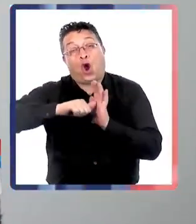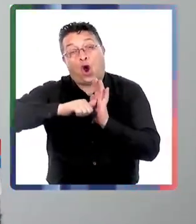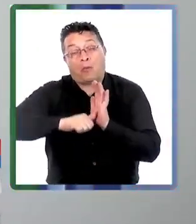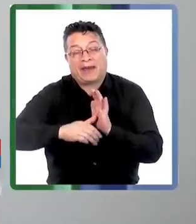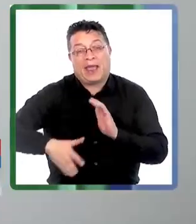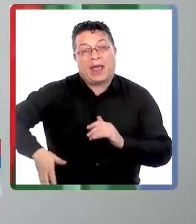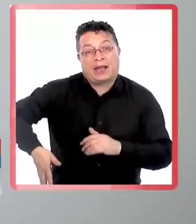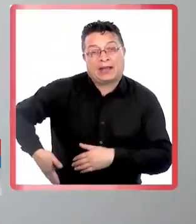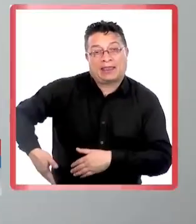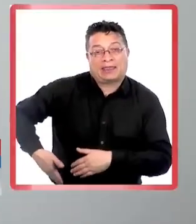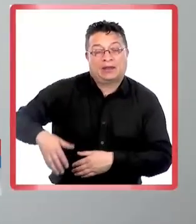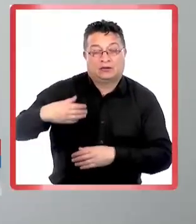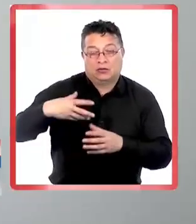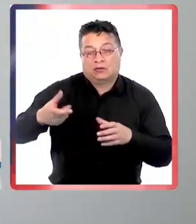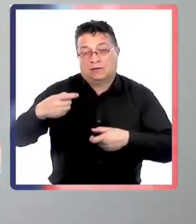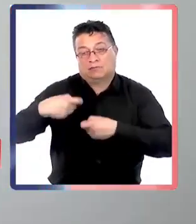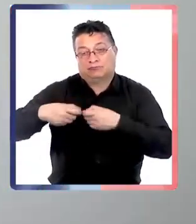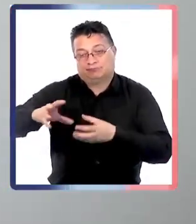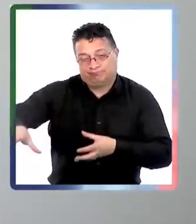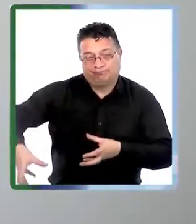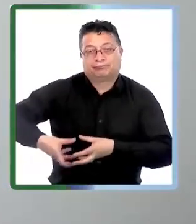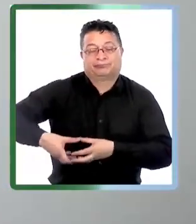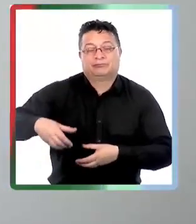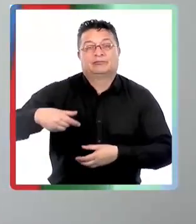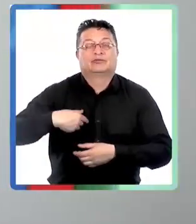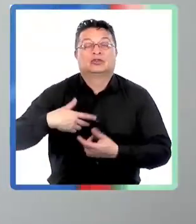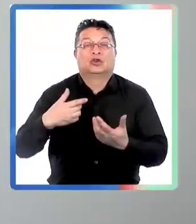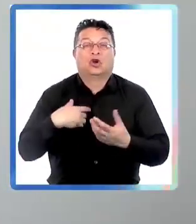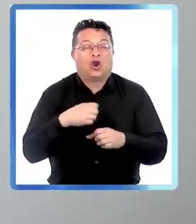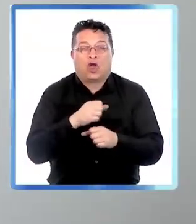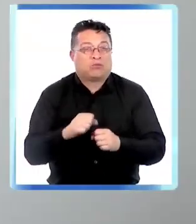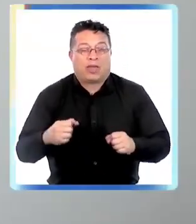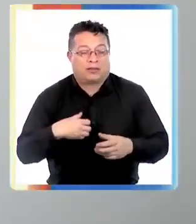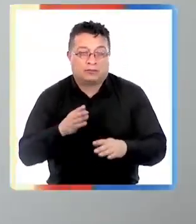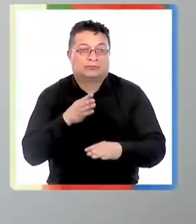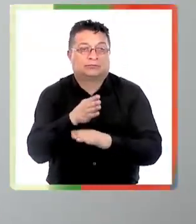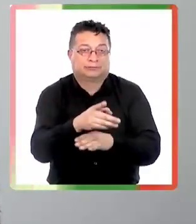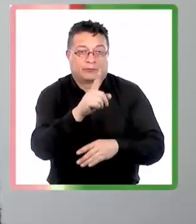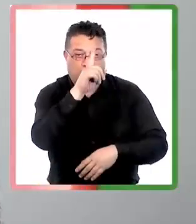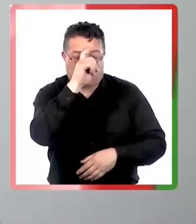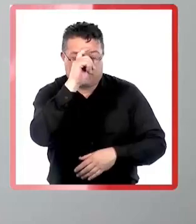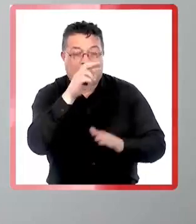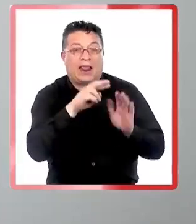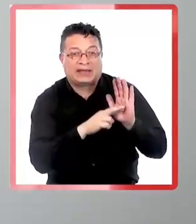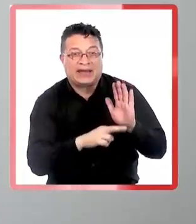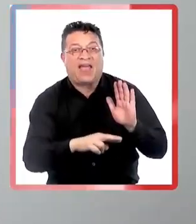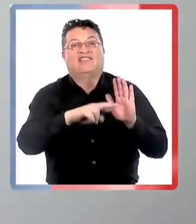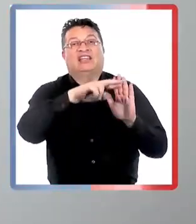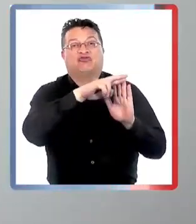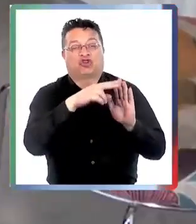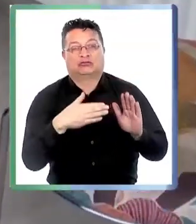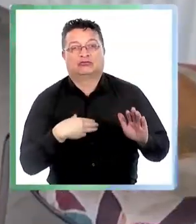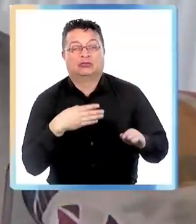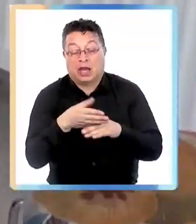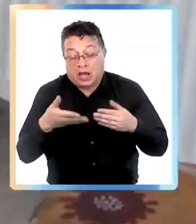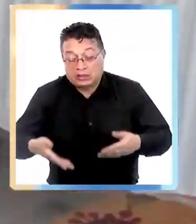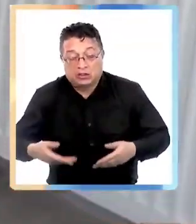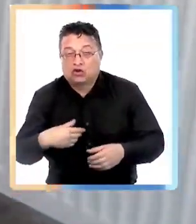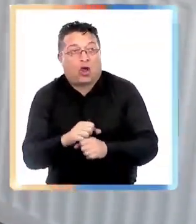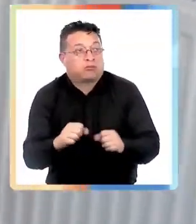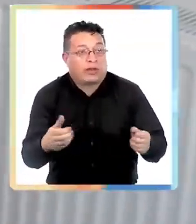operación de cadera, me pusieron prótesis y así yo no puedo. Tengo que ir al hospital a rehabilitación y con